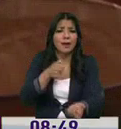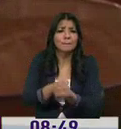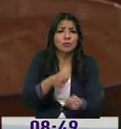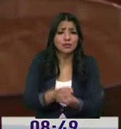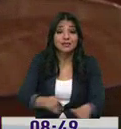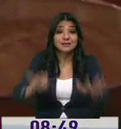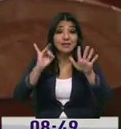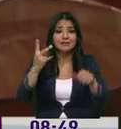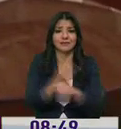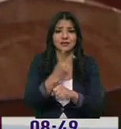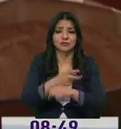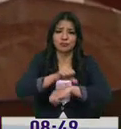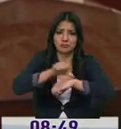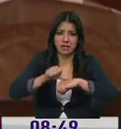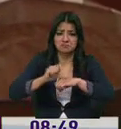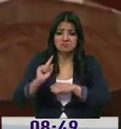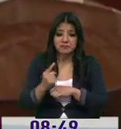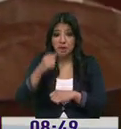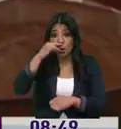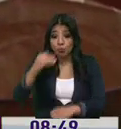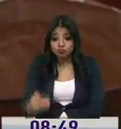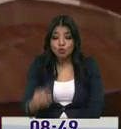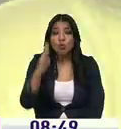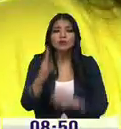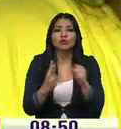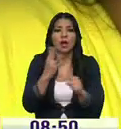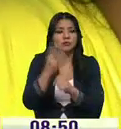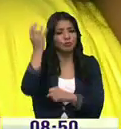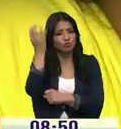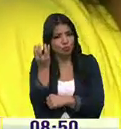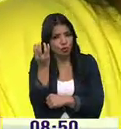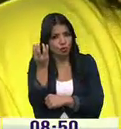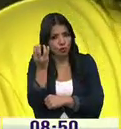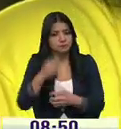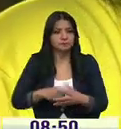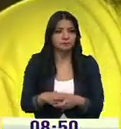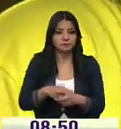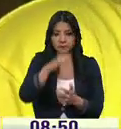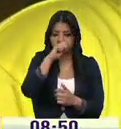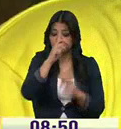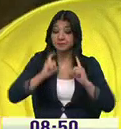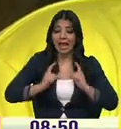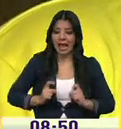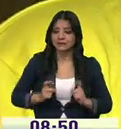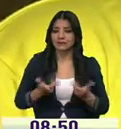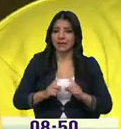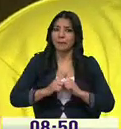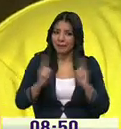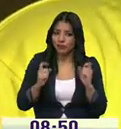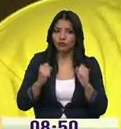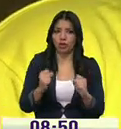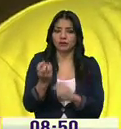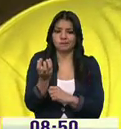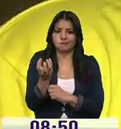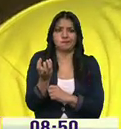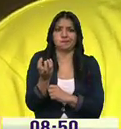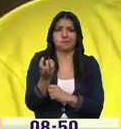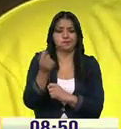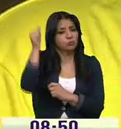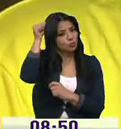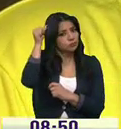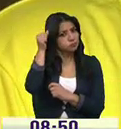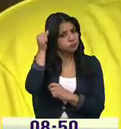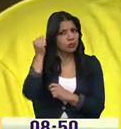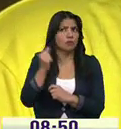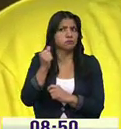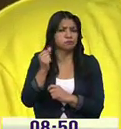sus 4 años, cuando le detectaron un tumor. Fue un tumor benigno, pero agresivo. Entonces, este tumor, la primera vez